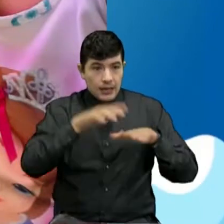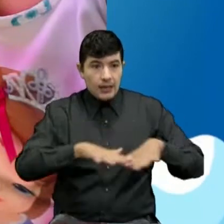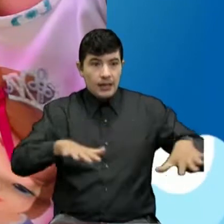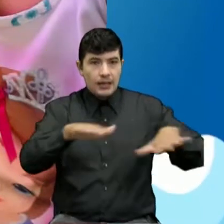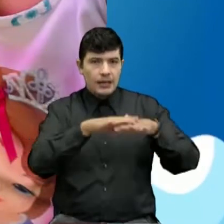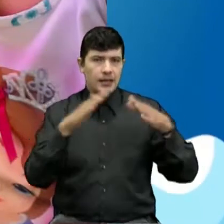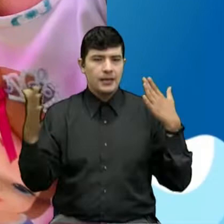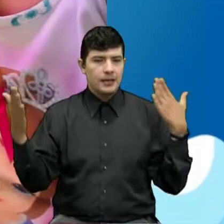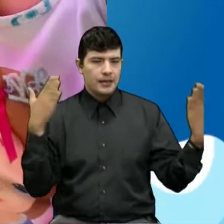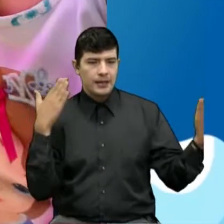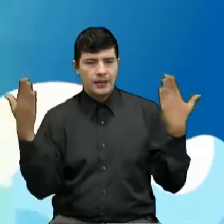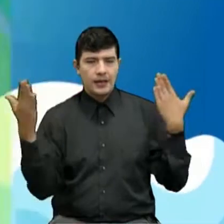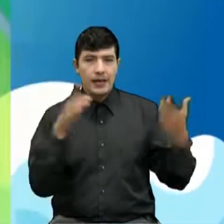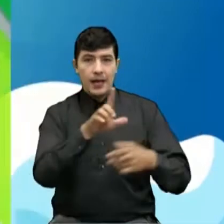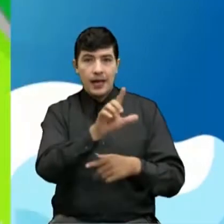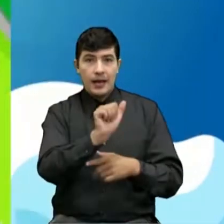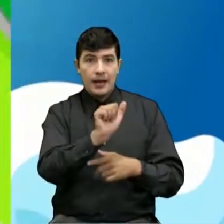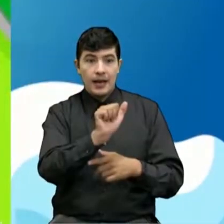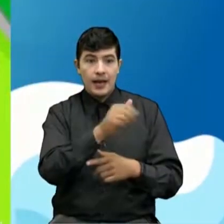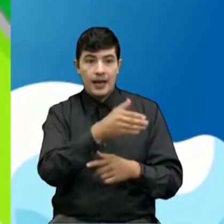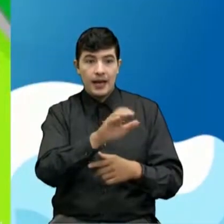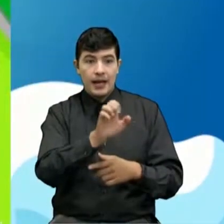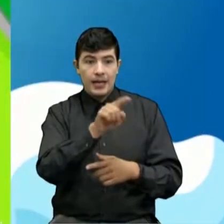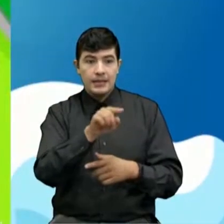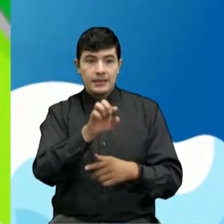La Esperanza, muy bien.